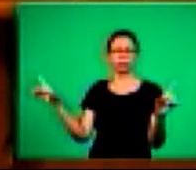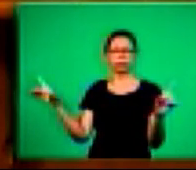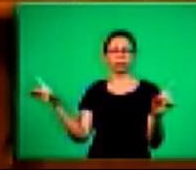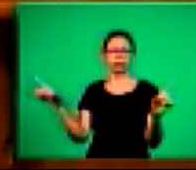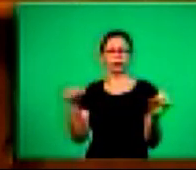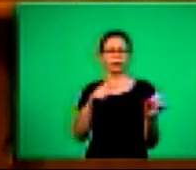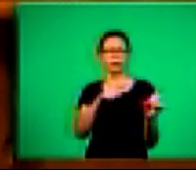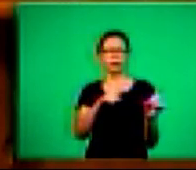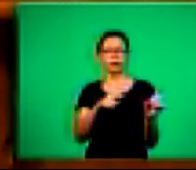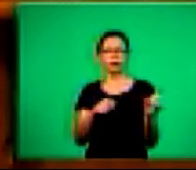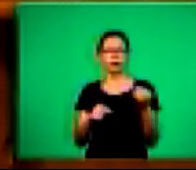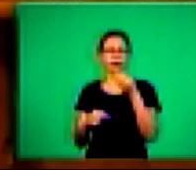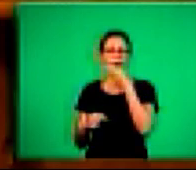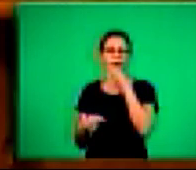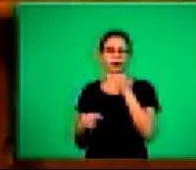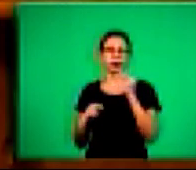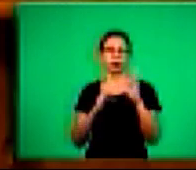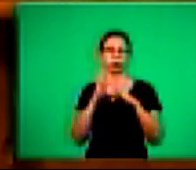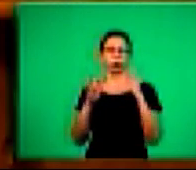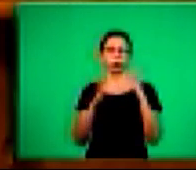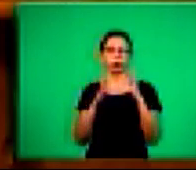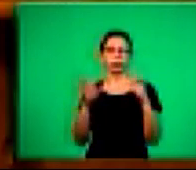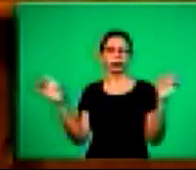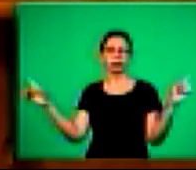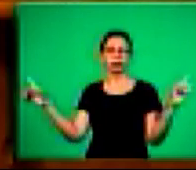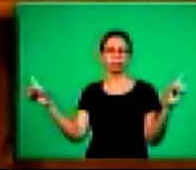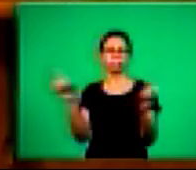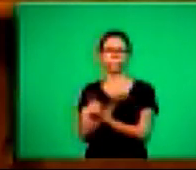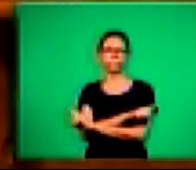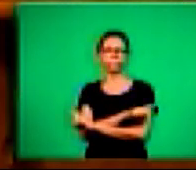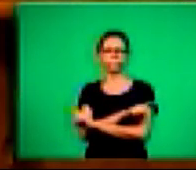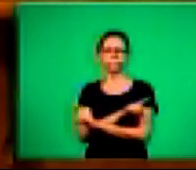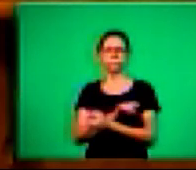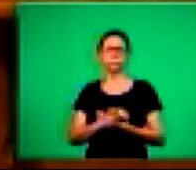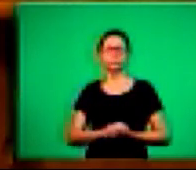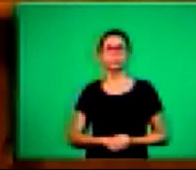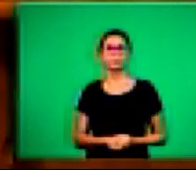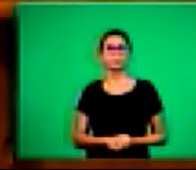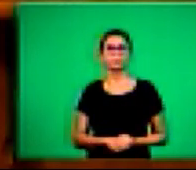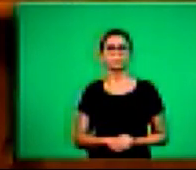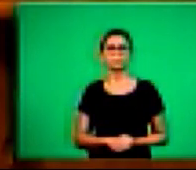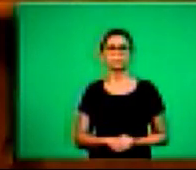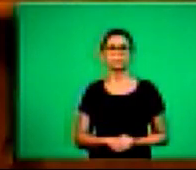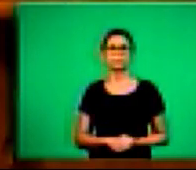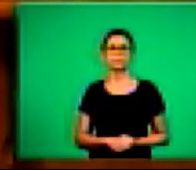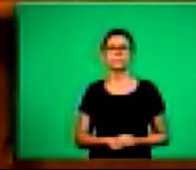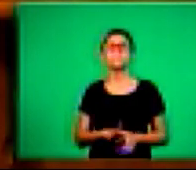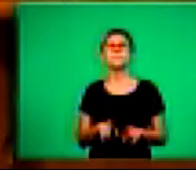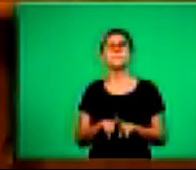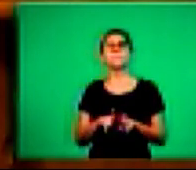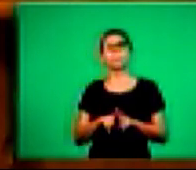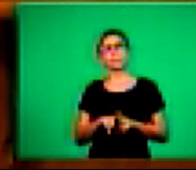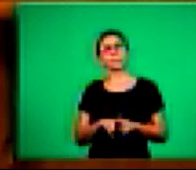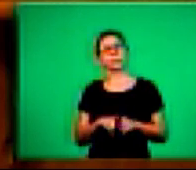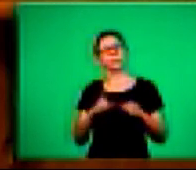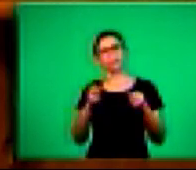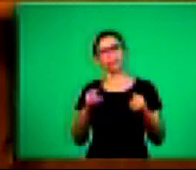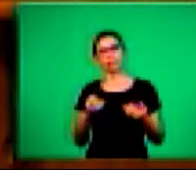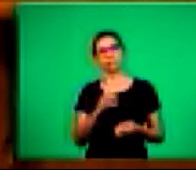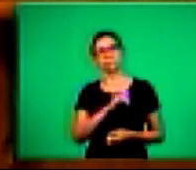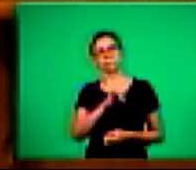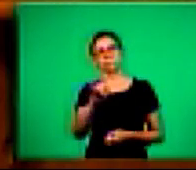contrario muy bien yo gustaría de mencionar también aquí la participación de un niño